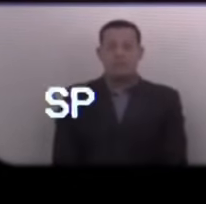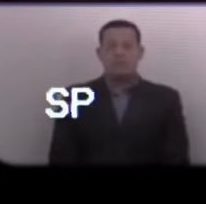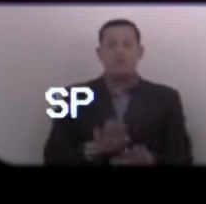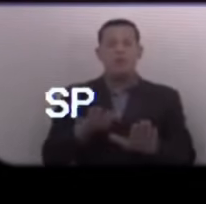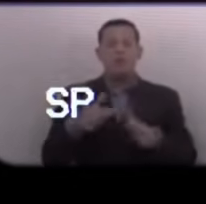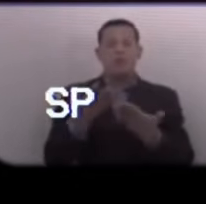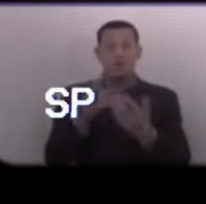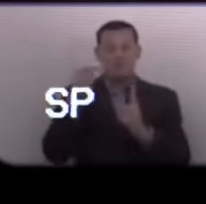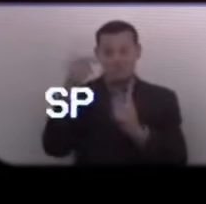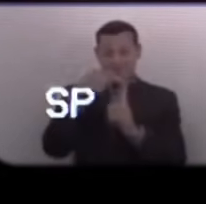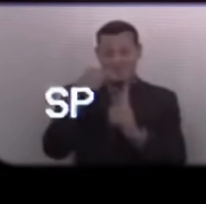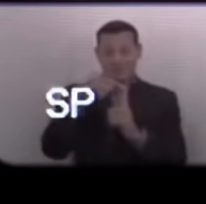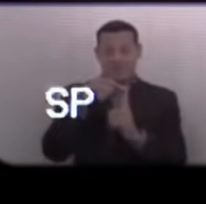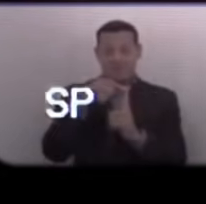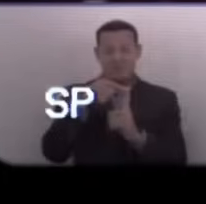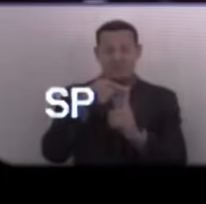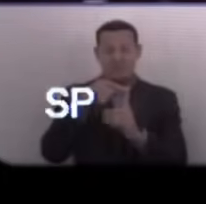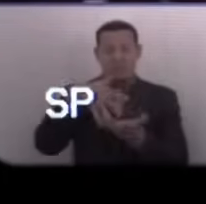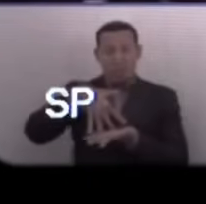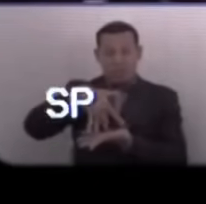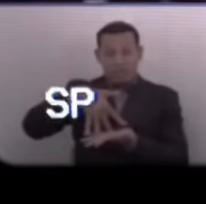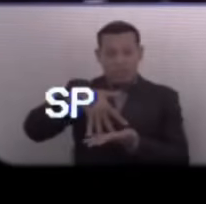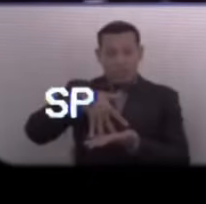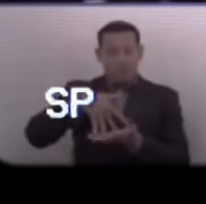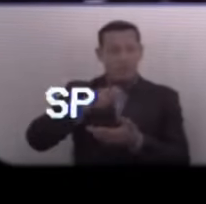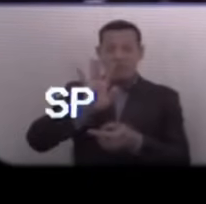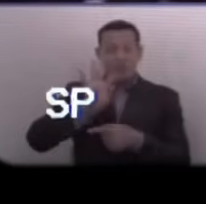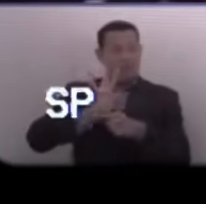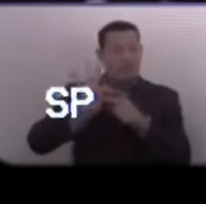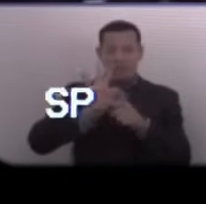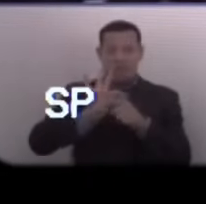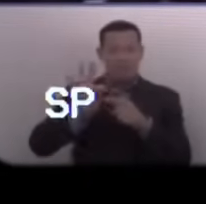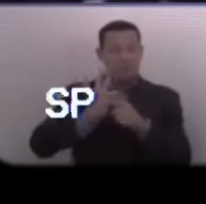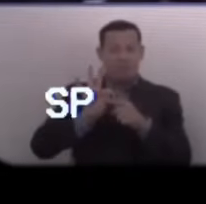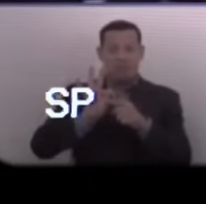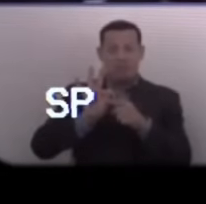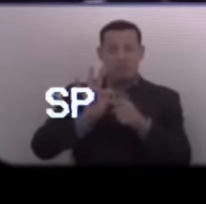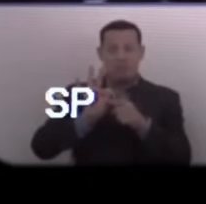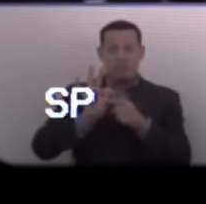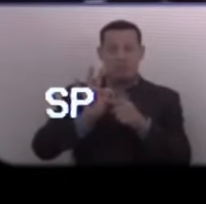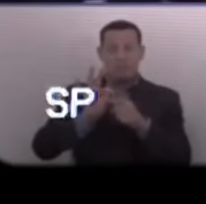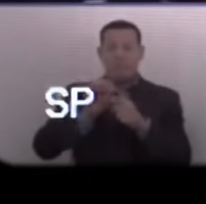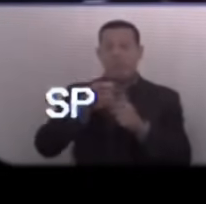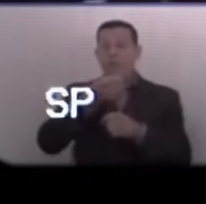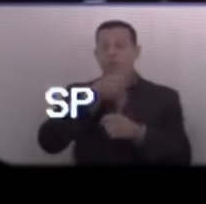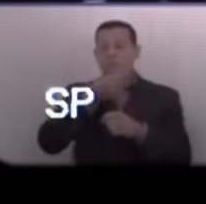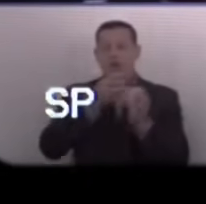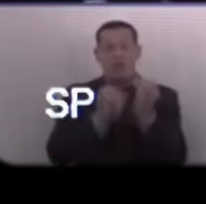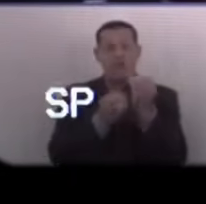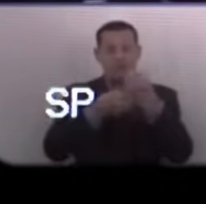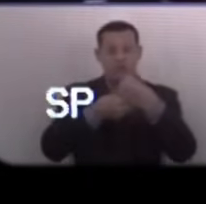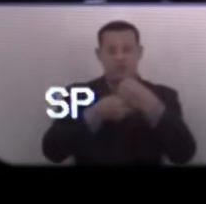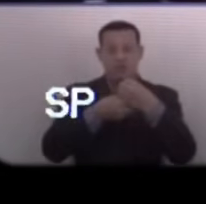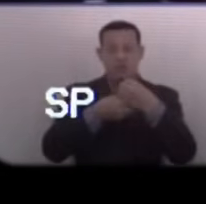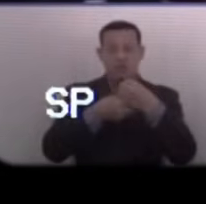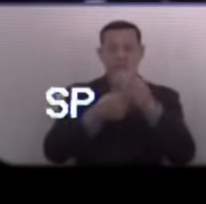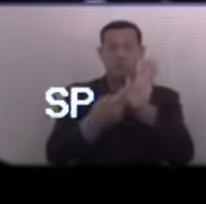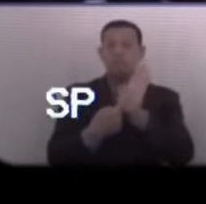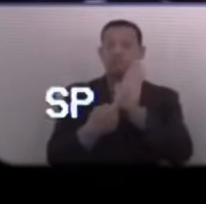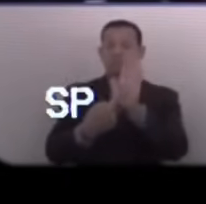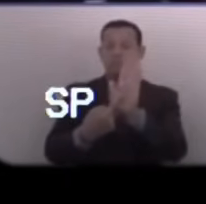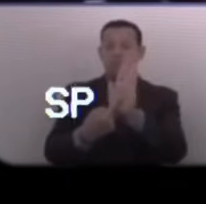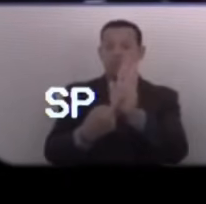Porque de ellas, de esas víctimas, ningún funcionario, ningún medio oficialista se ha